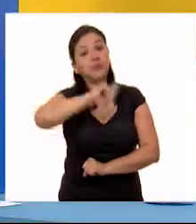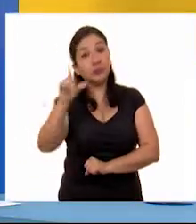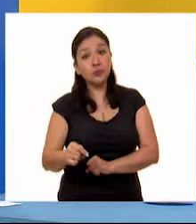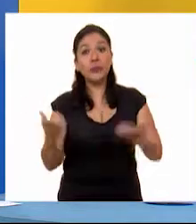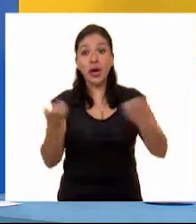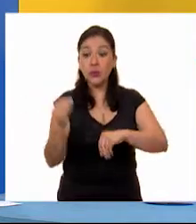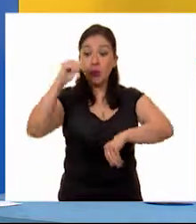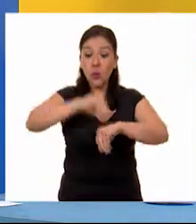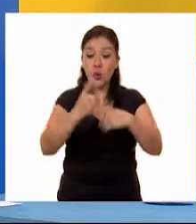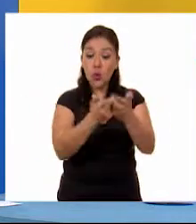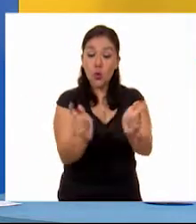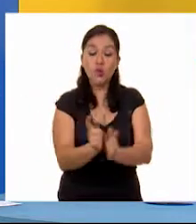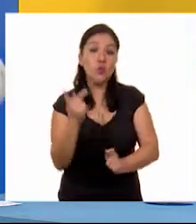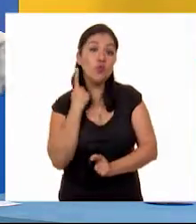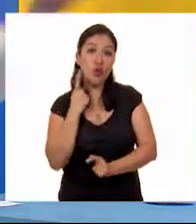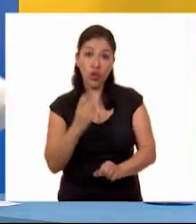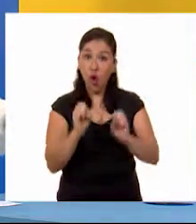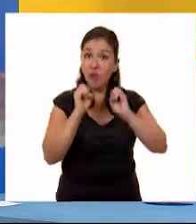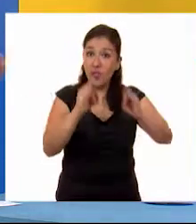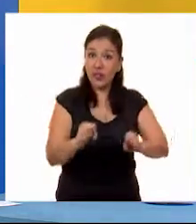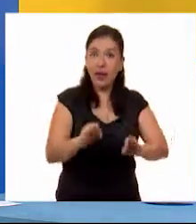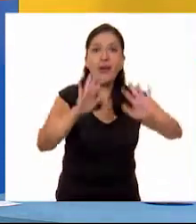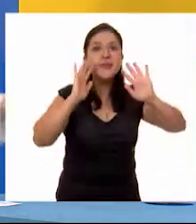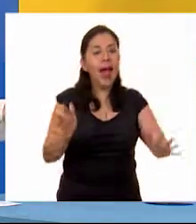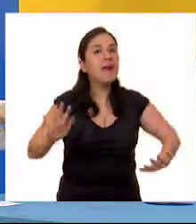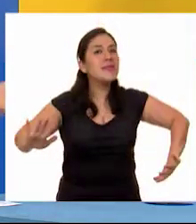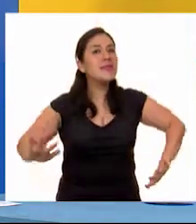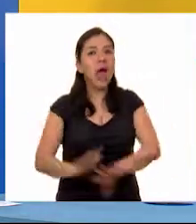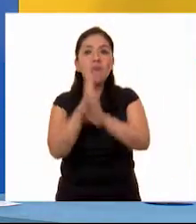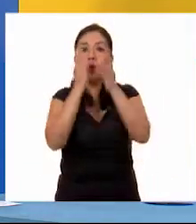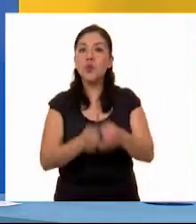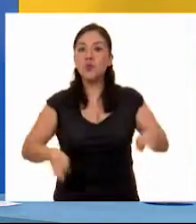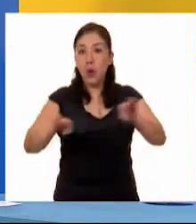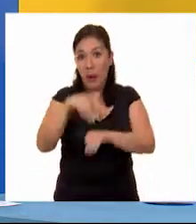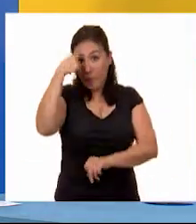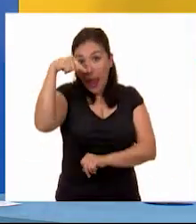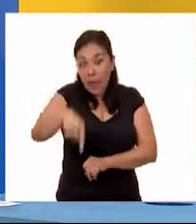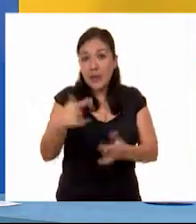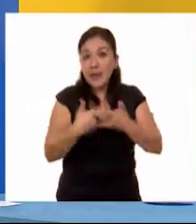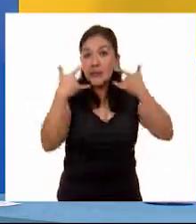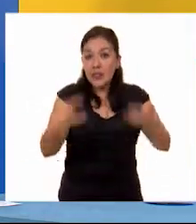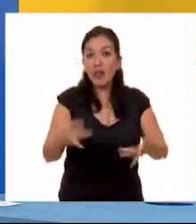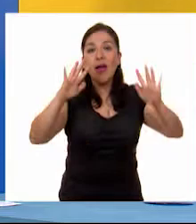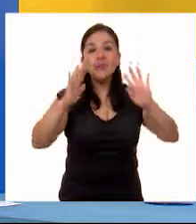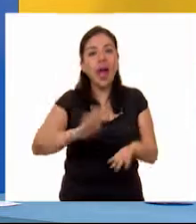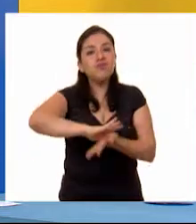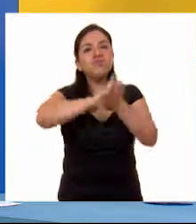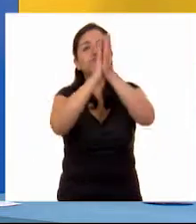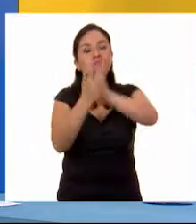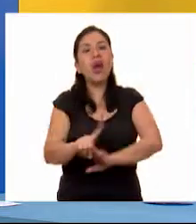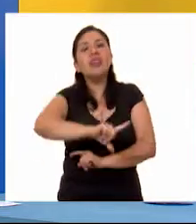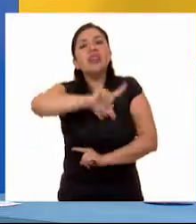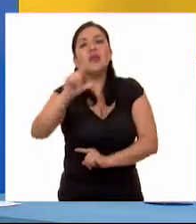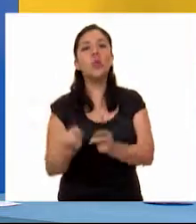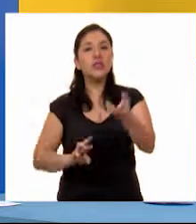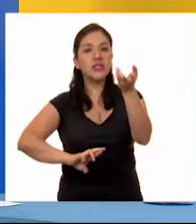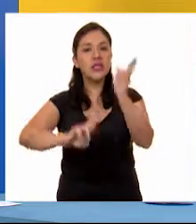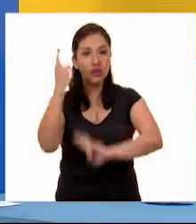la creación del partido oficial, damos un brinco importantísimo en nuestra historia para entrar a la época